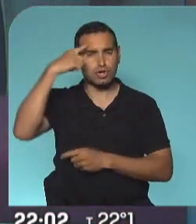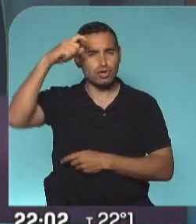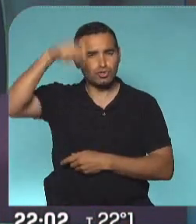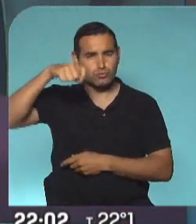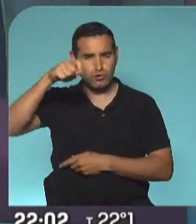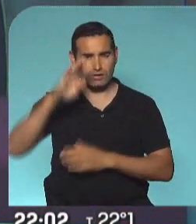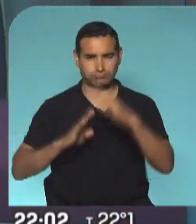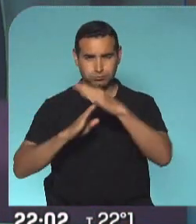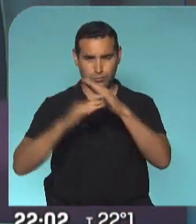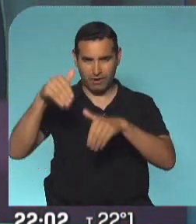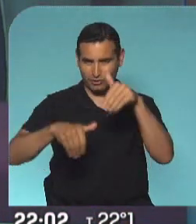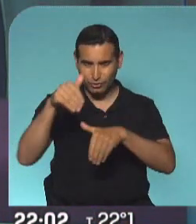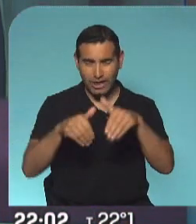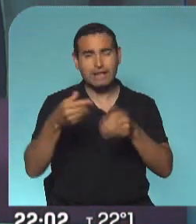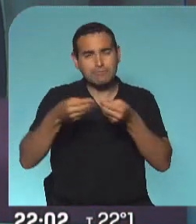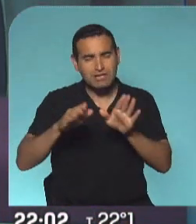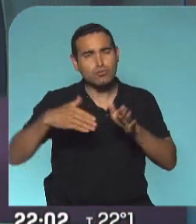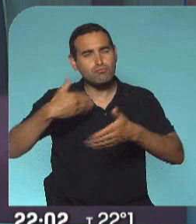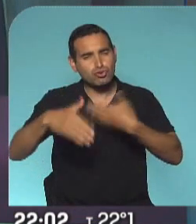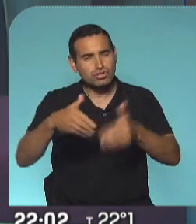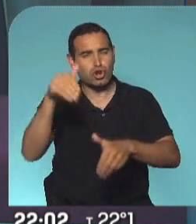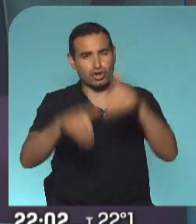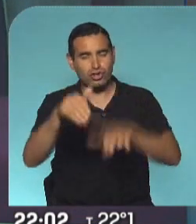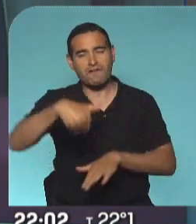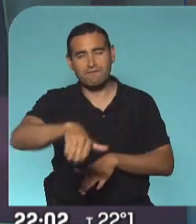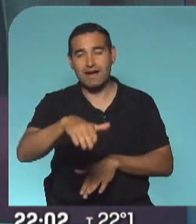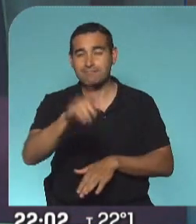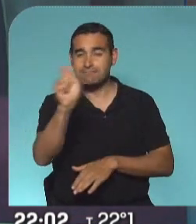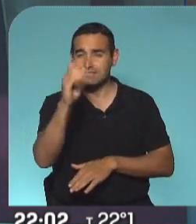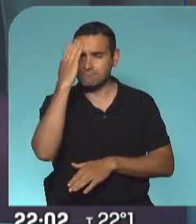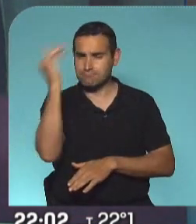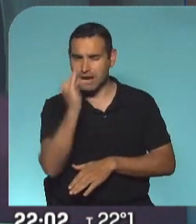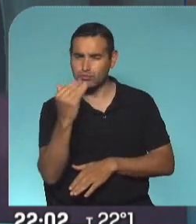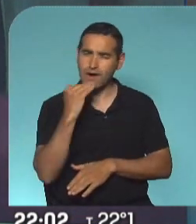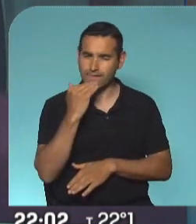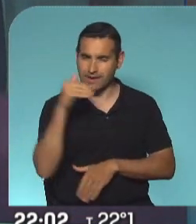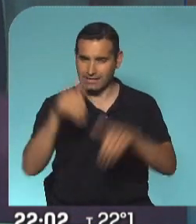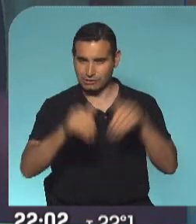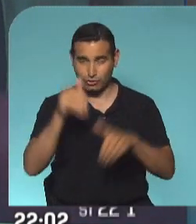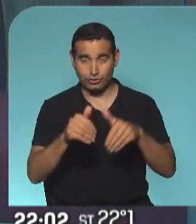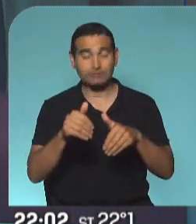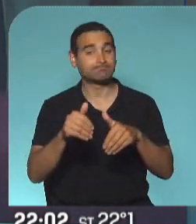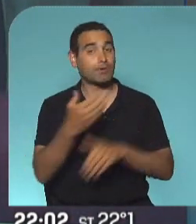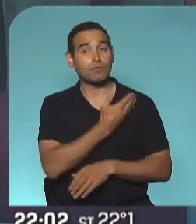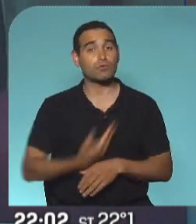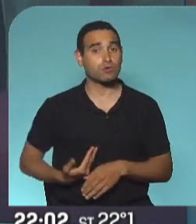Supremo Electoral, iniciando un proceso electoral que llevaría elecciones para el mes de marzo o abril. Mientras tanto, el gobierno